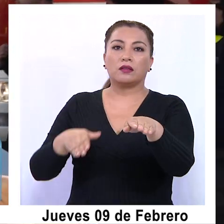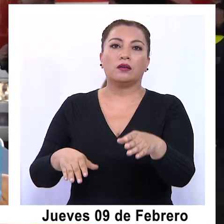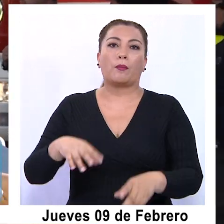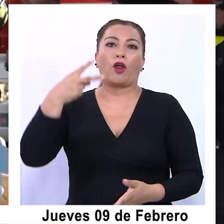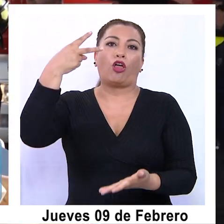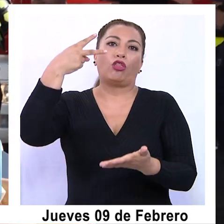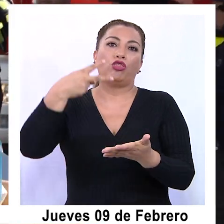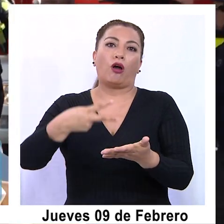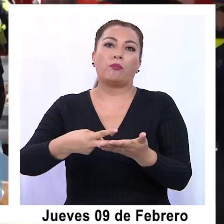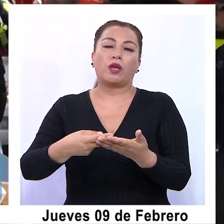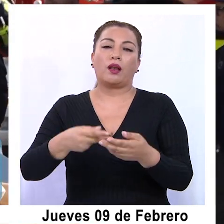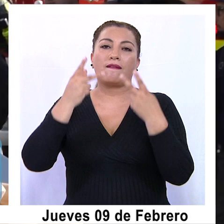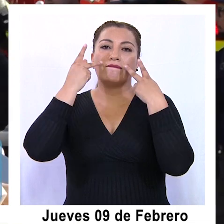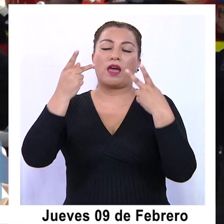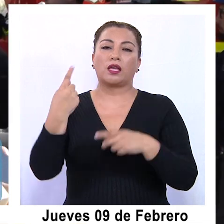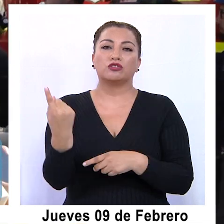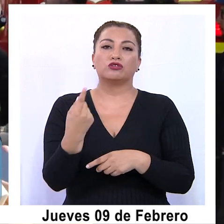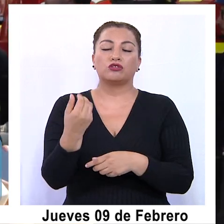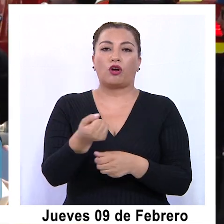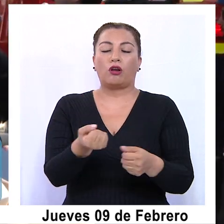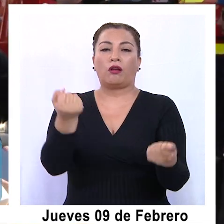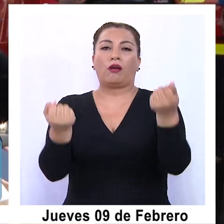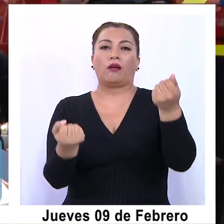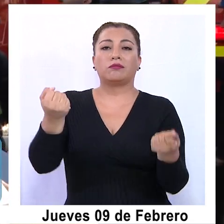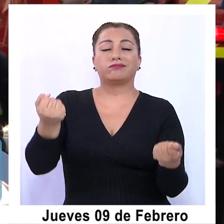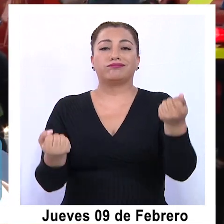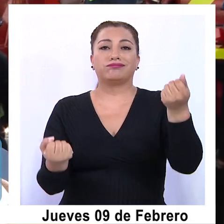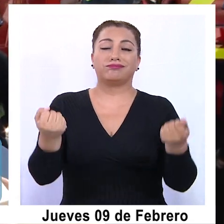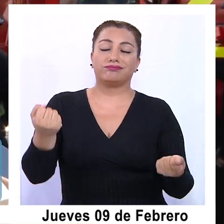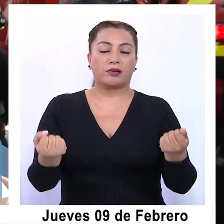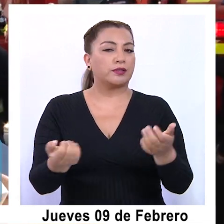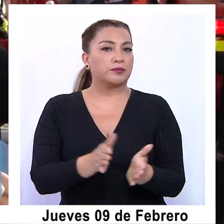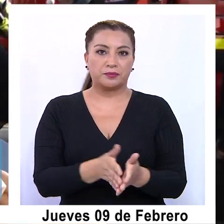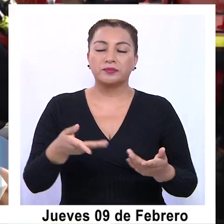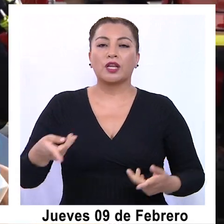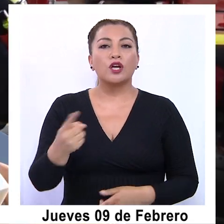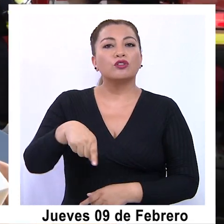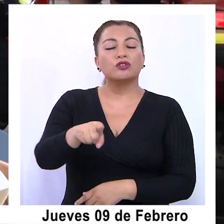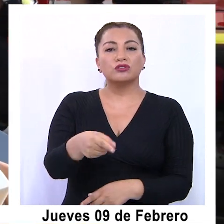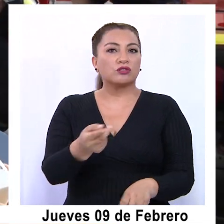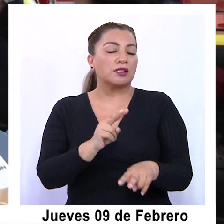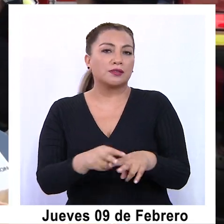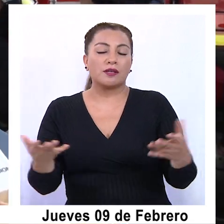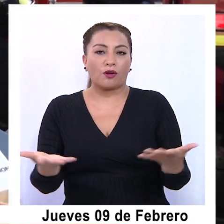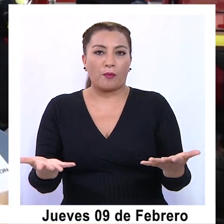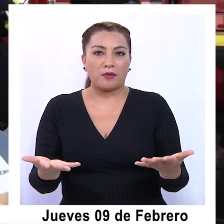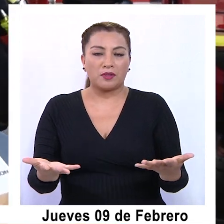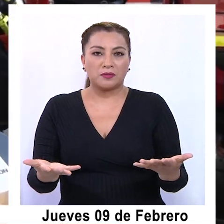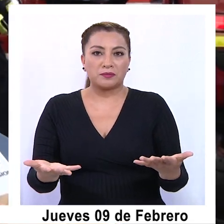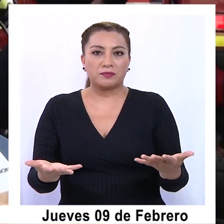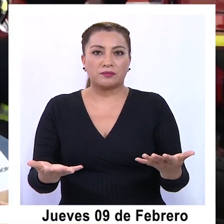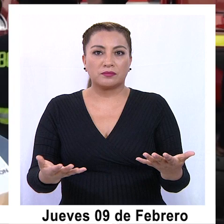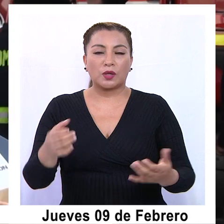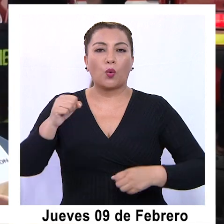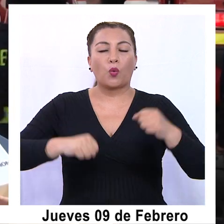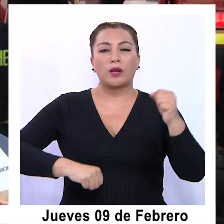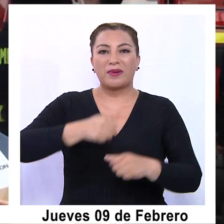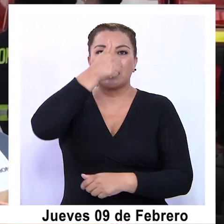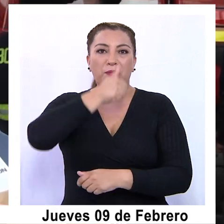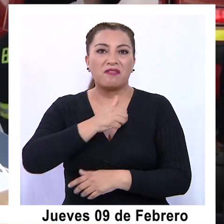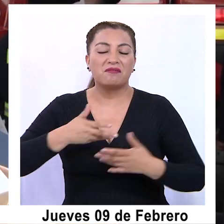2.000 kilómetros o más, casi 2.500 kilómetros, hacia el lugar afectado. Por lo tanto, lo que hemos logrado a través de la empresa